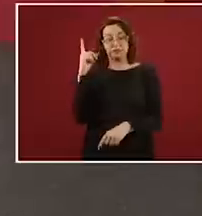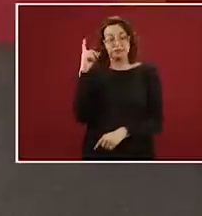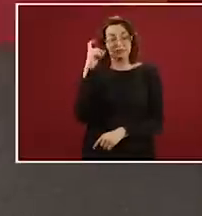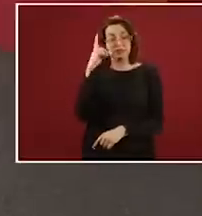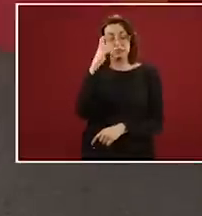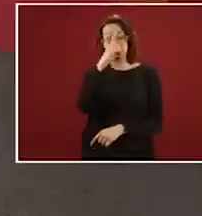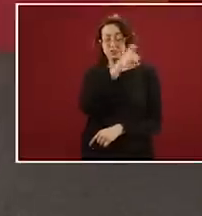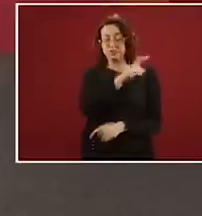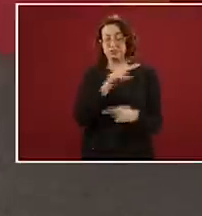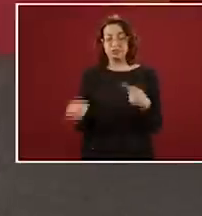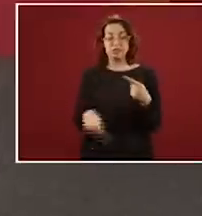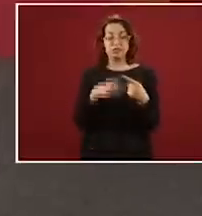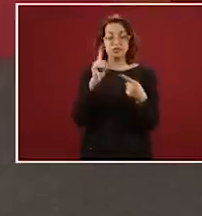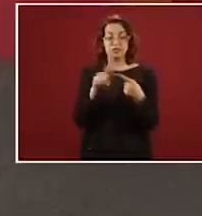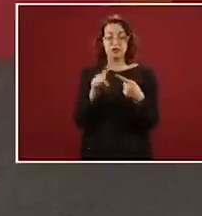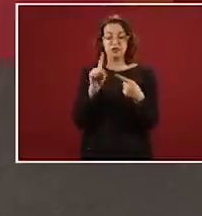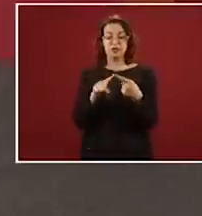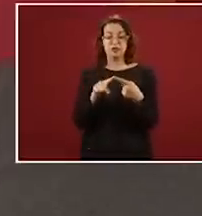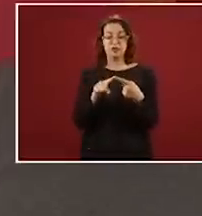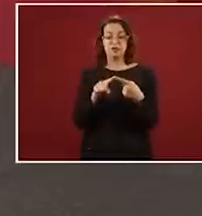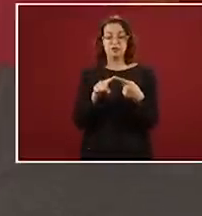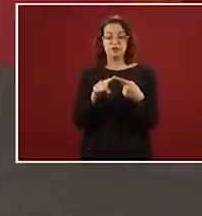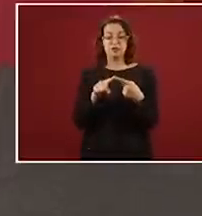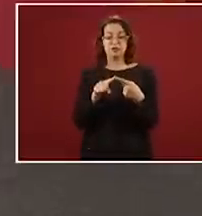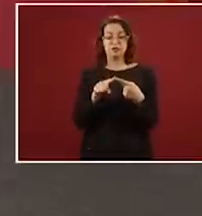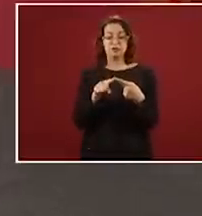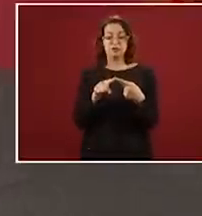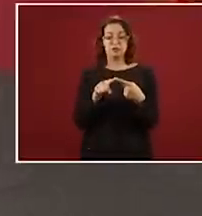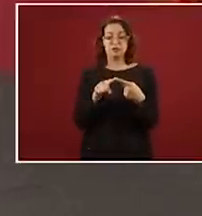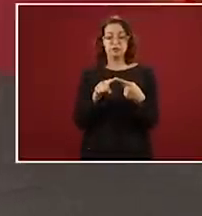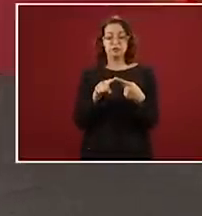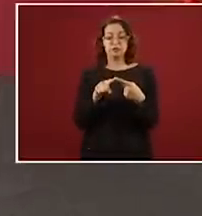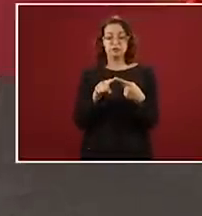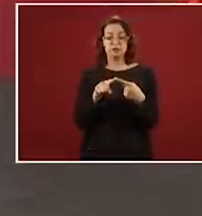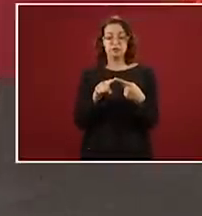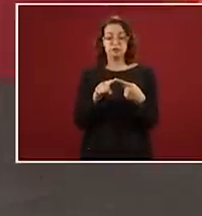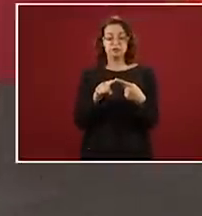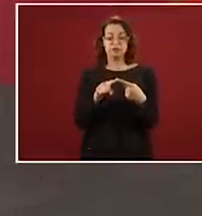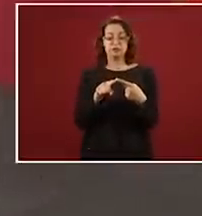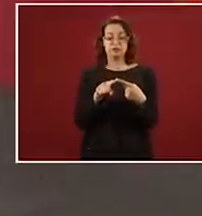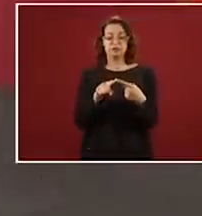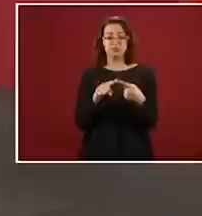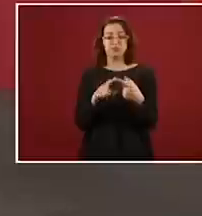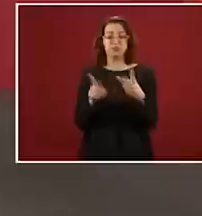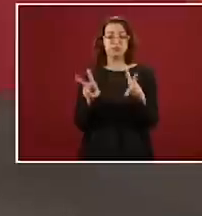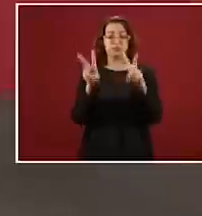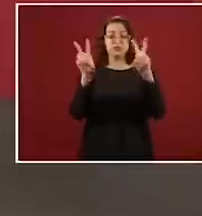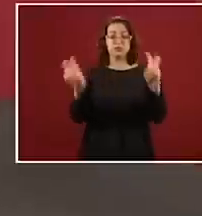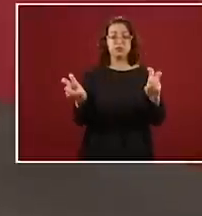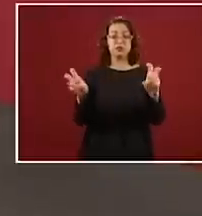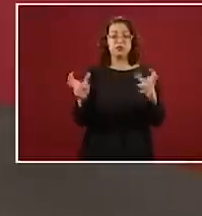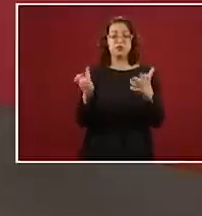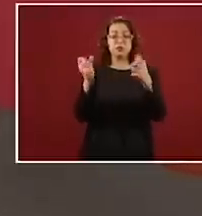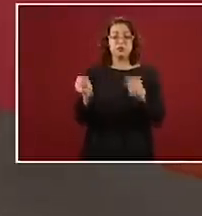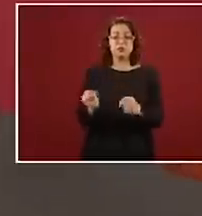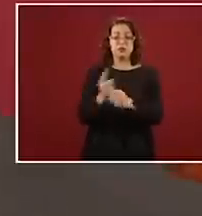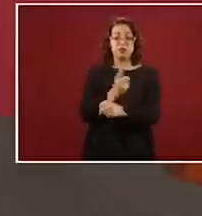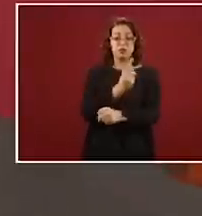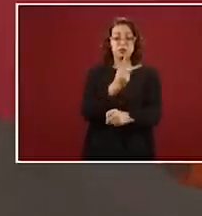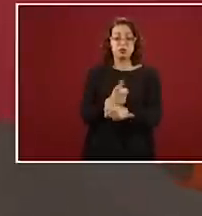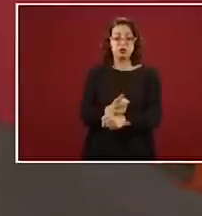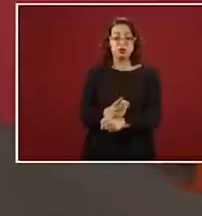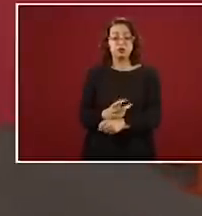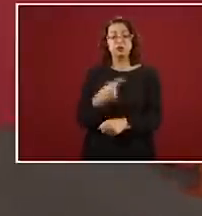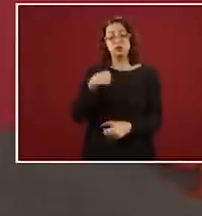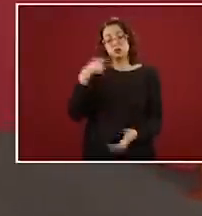Uno es el que tiene que ver con la seguridad pública. Yo creo que para el